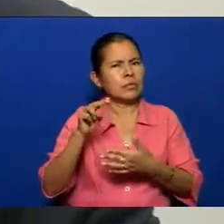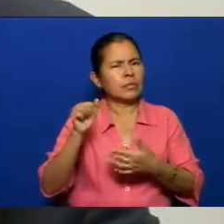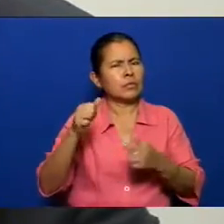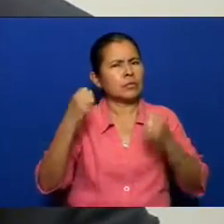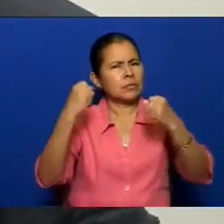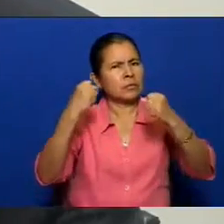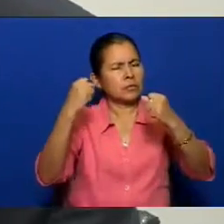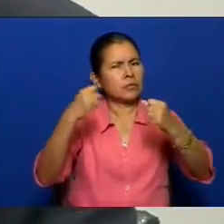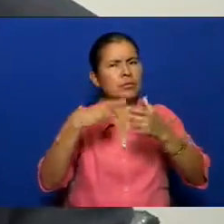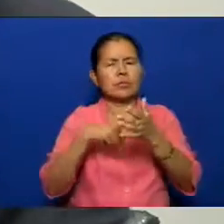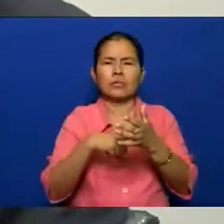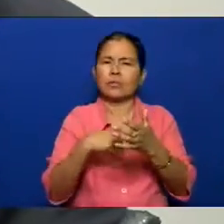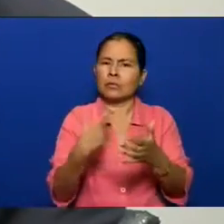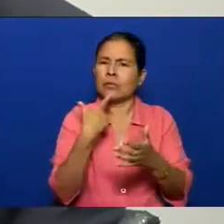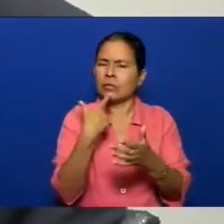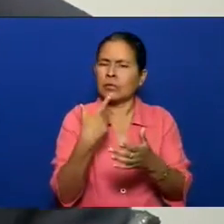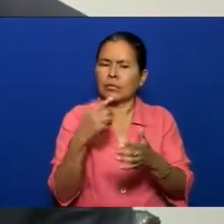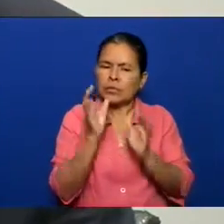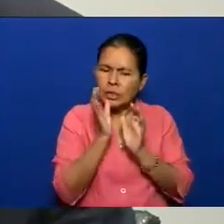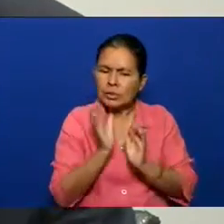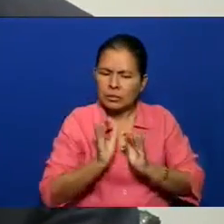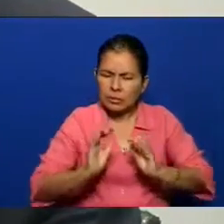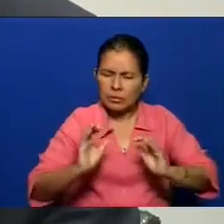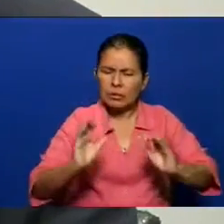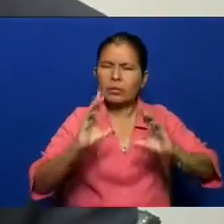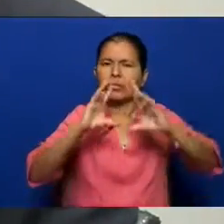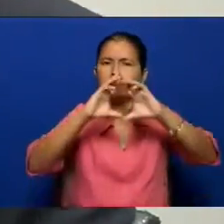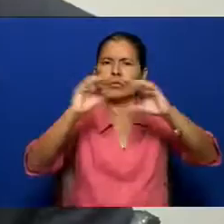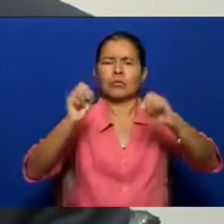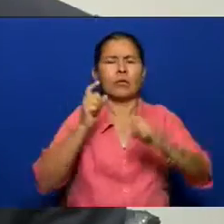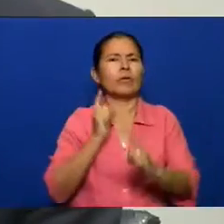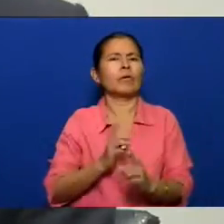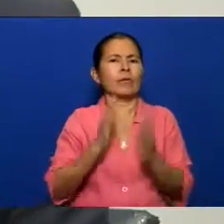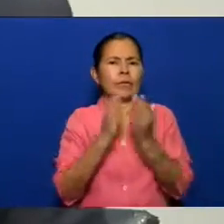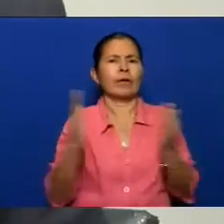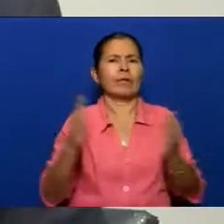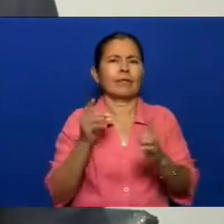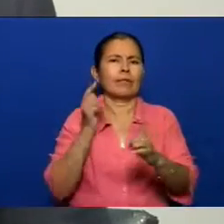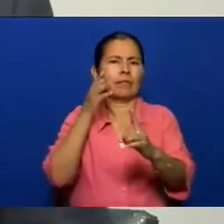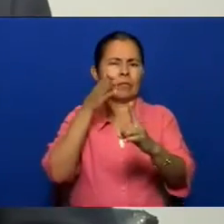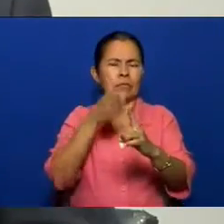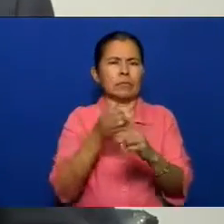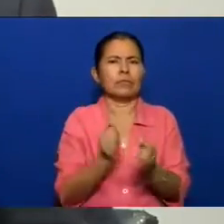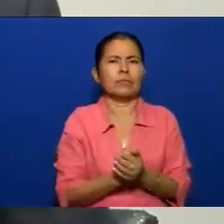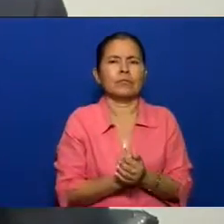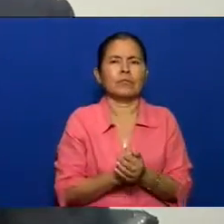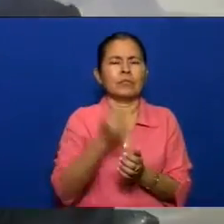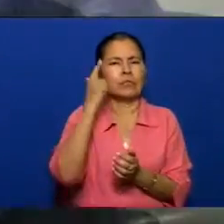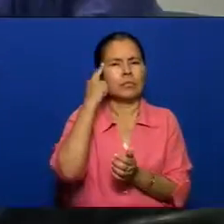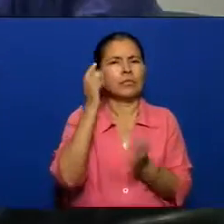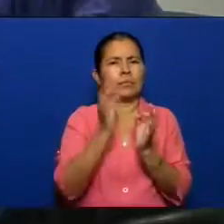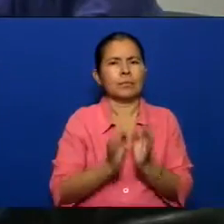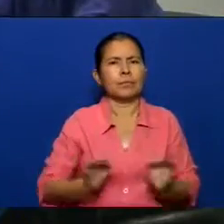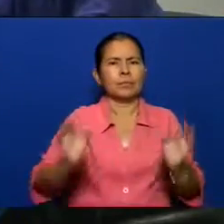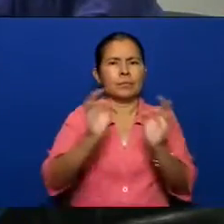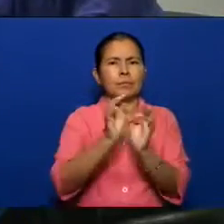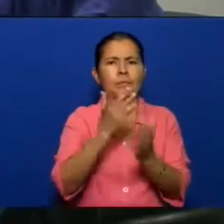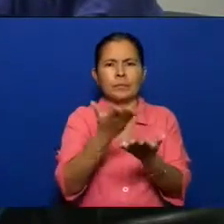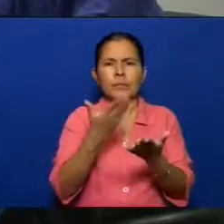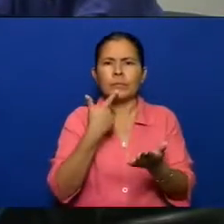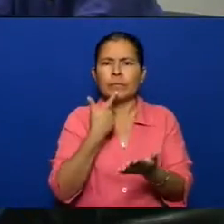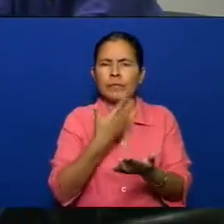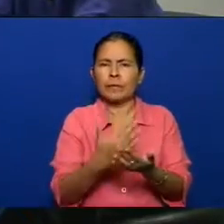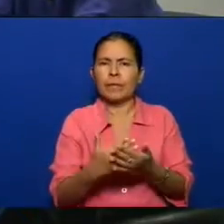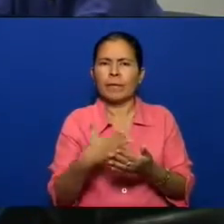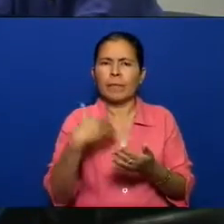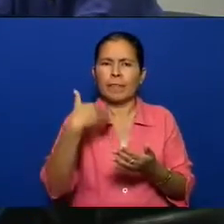las instituciones, el ganar-ganar para la niñez nicaragüense. Ese es el gran objetivo. Claro, qué tan importante será una vez que se